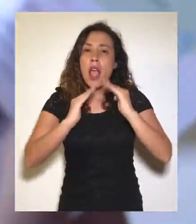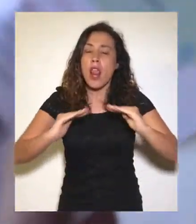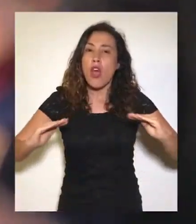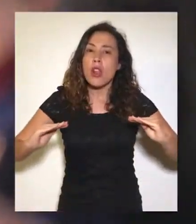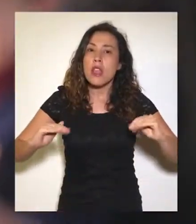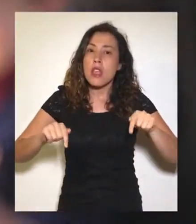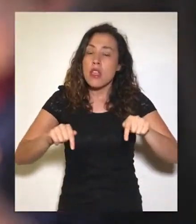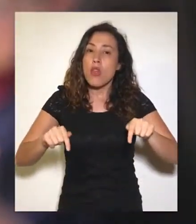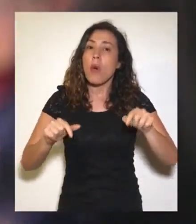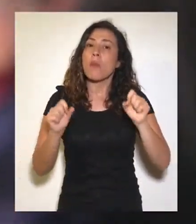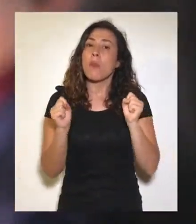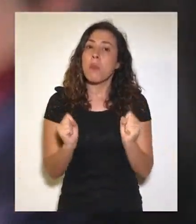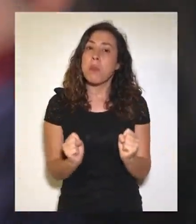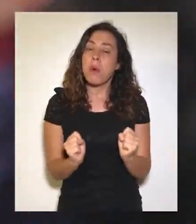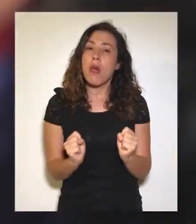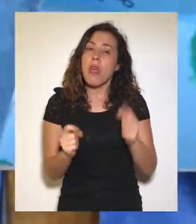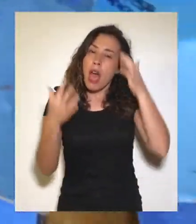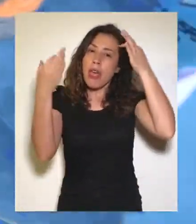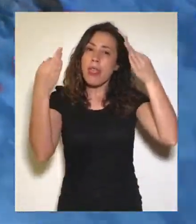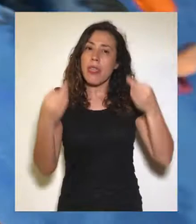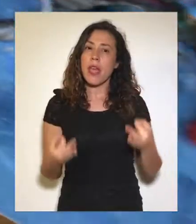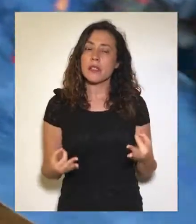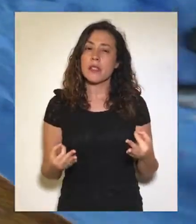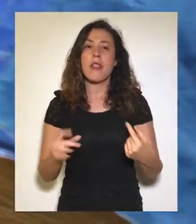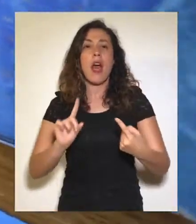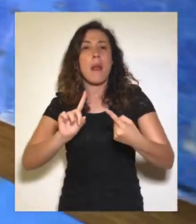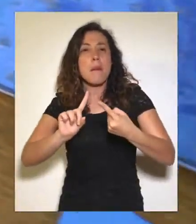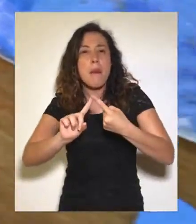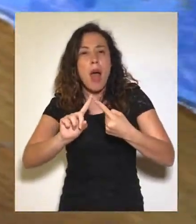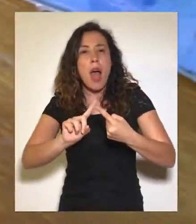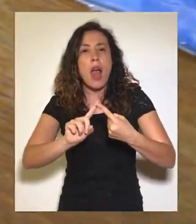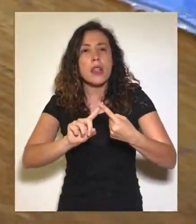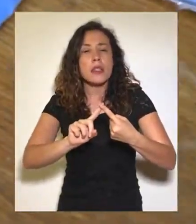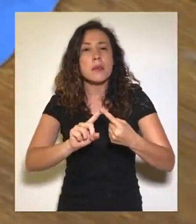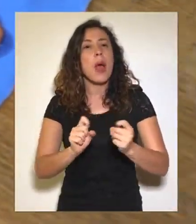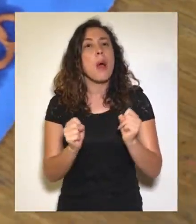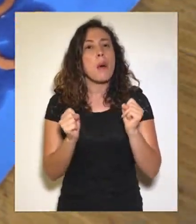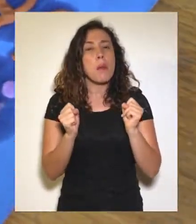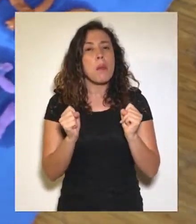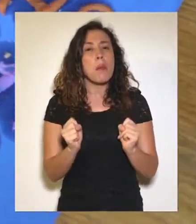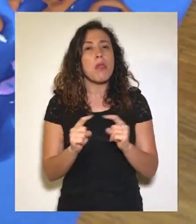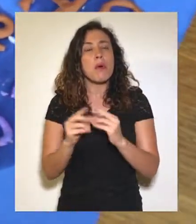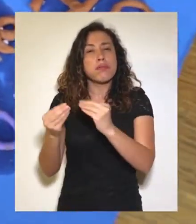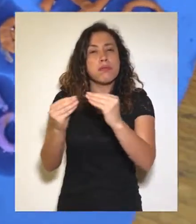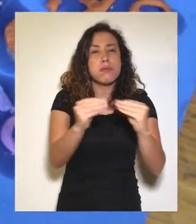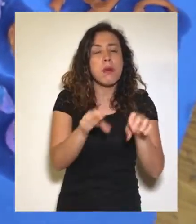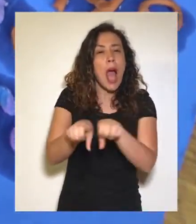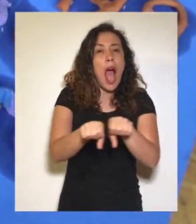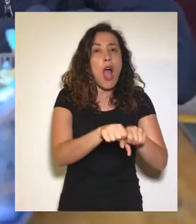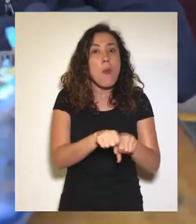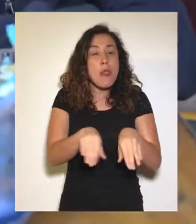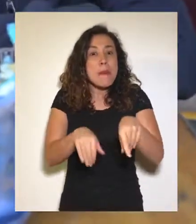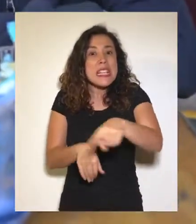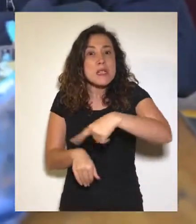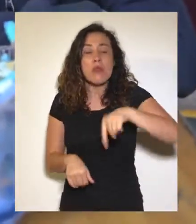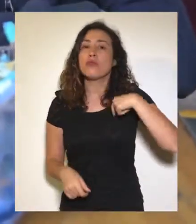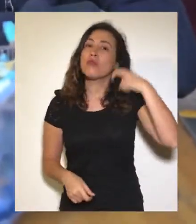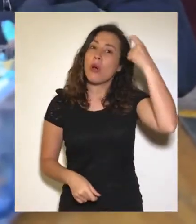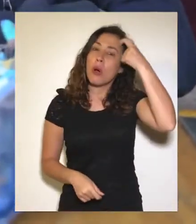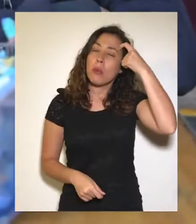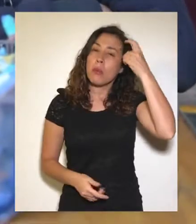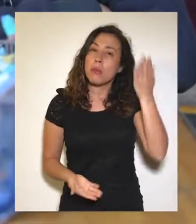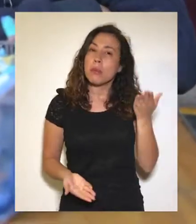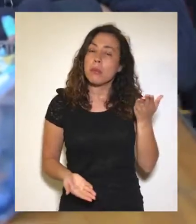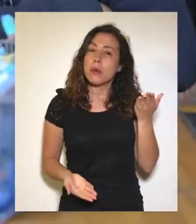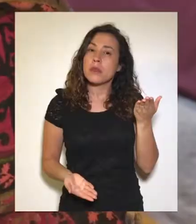donde los chicos tengan capacidad de decidir, participación, poder ponerse de acuerdo entre ellos, que me